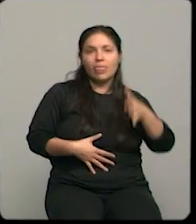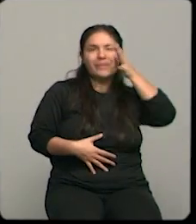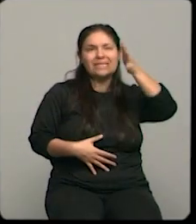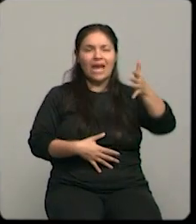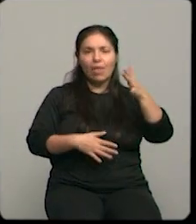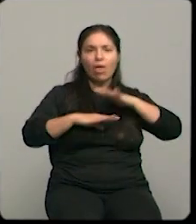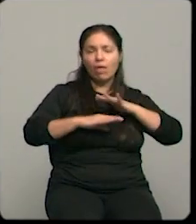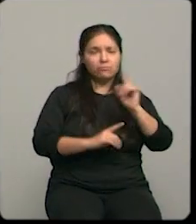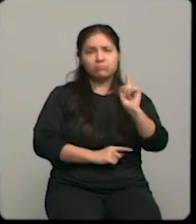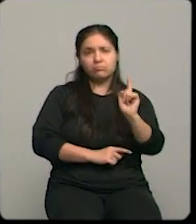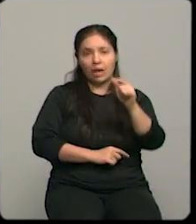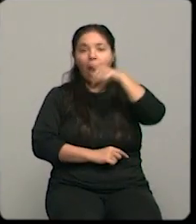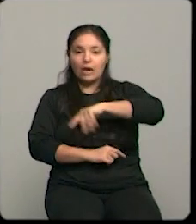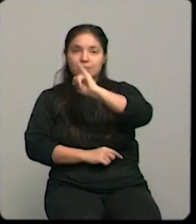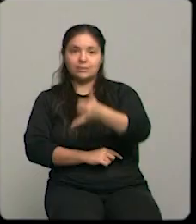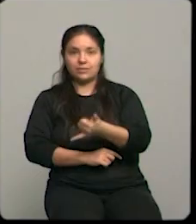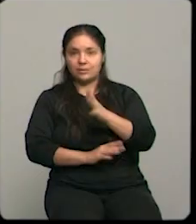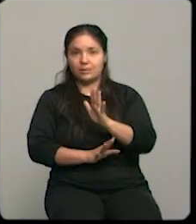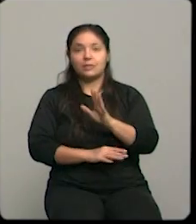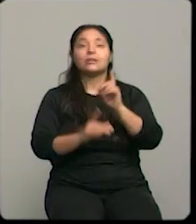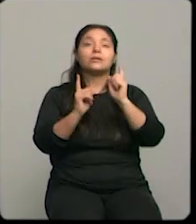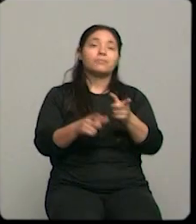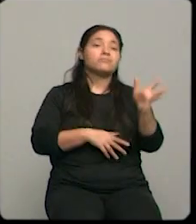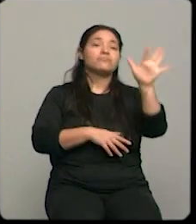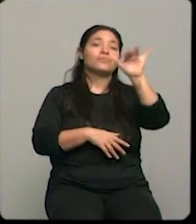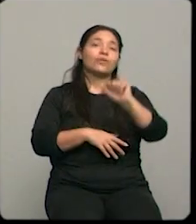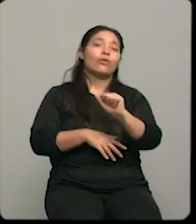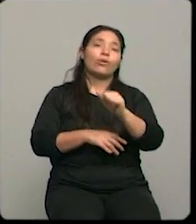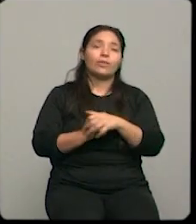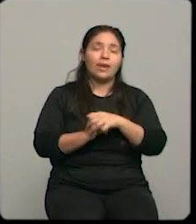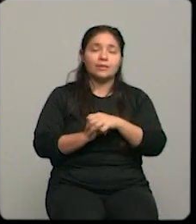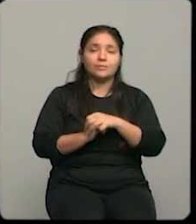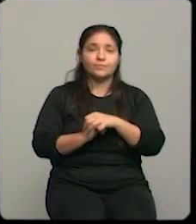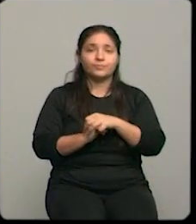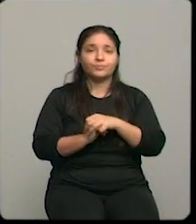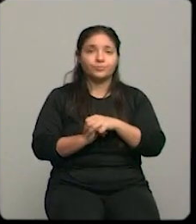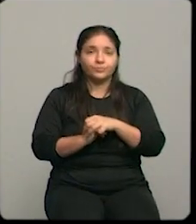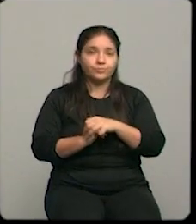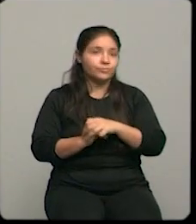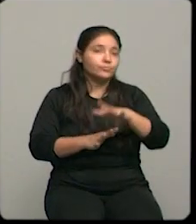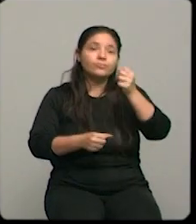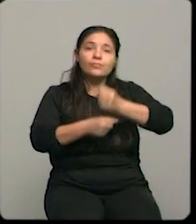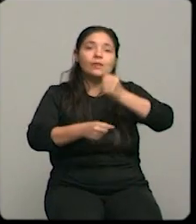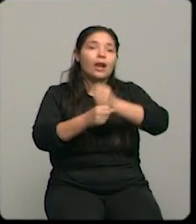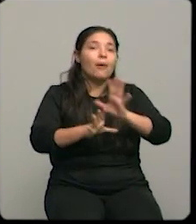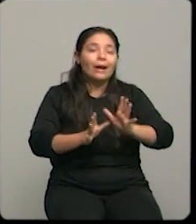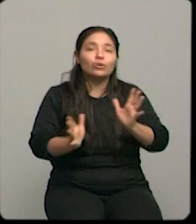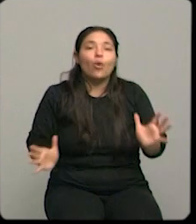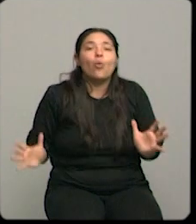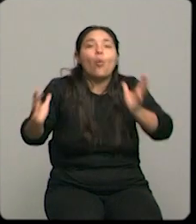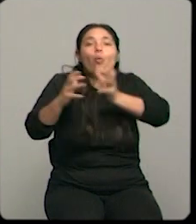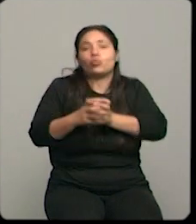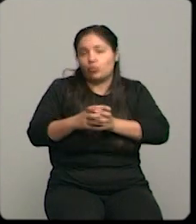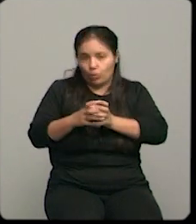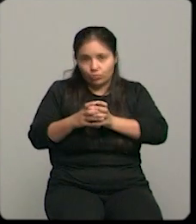primordial. Acá sí. Y luego, bueno, el día a día es un trabajo en conjunto.